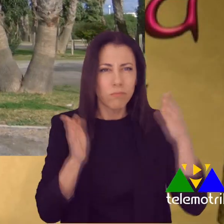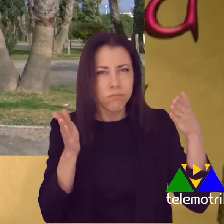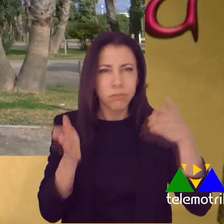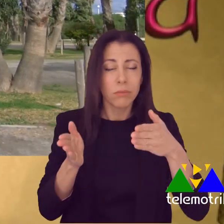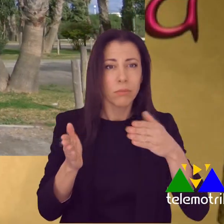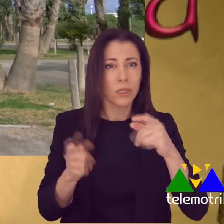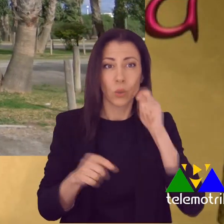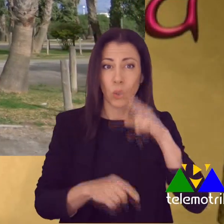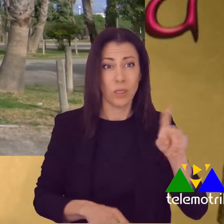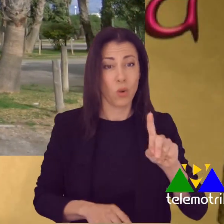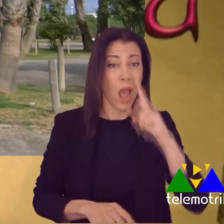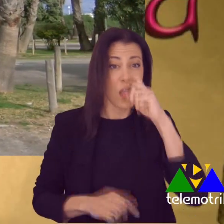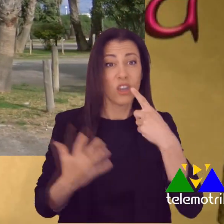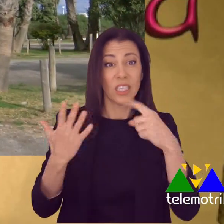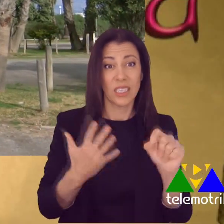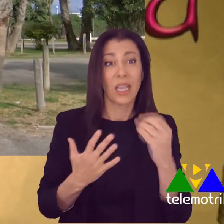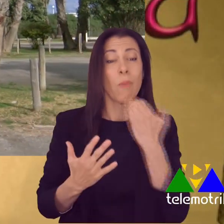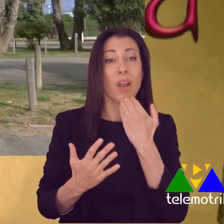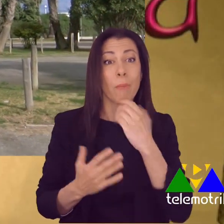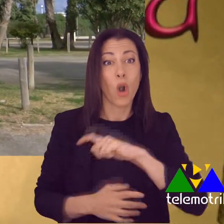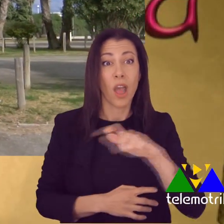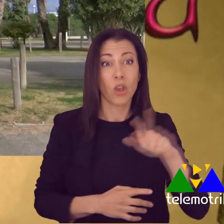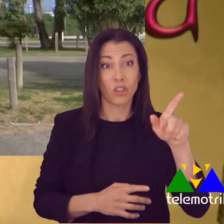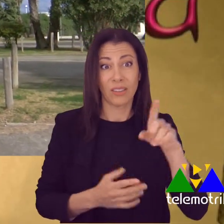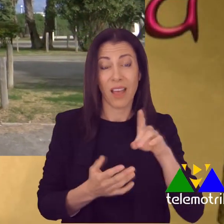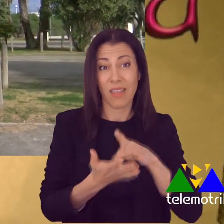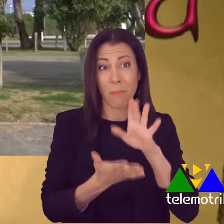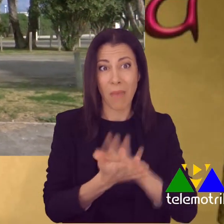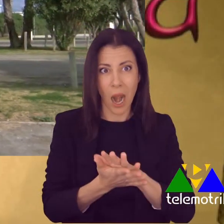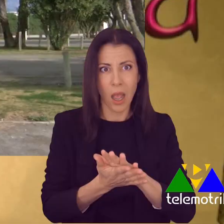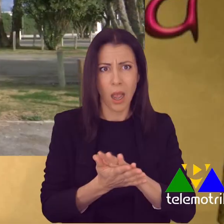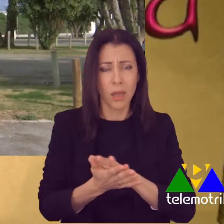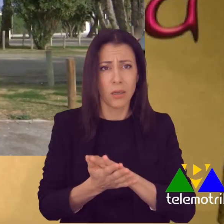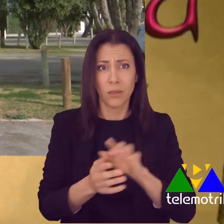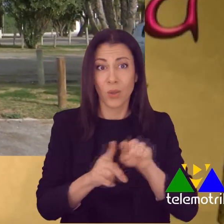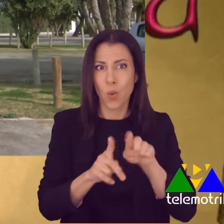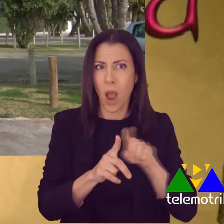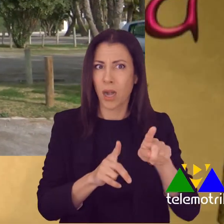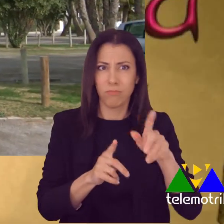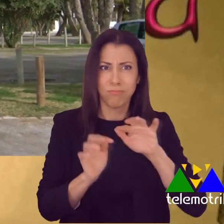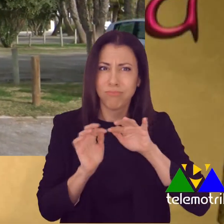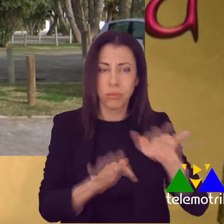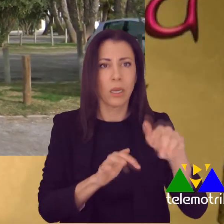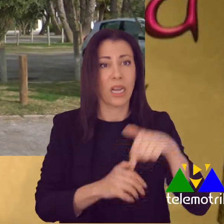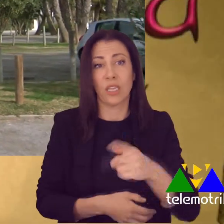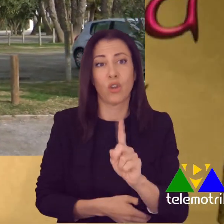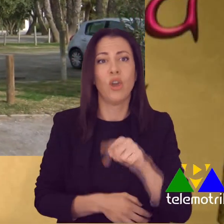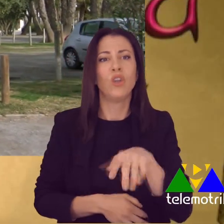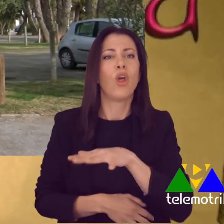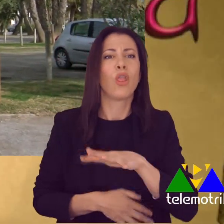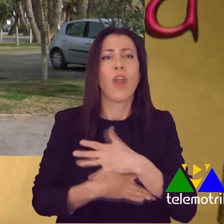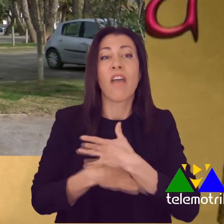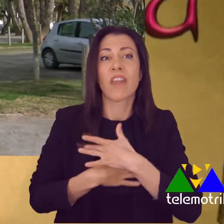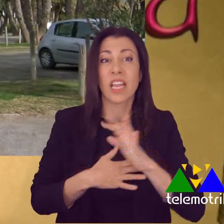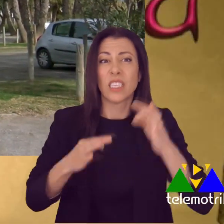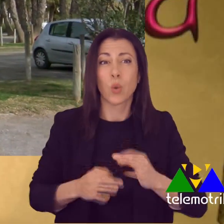60, cuando empieza el boom turístico, por ejemplo, de la costa malagueña, pues aquí no tuvimos. Es decir, y siempre se decía lo mismo, estamos zona virgen, esto cuando llegue